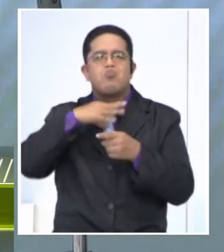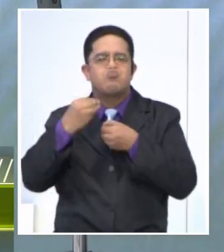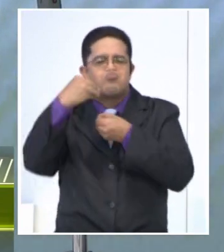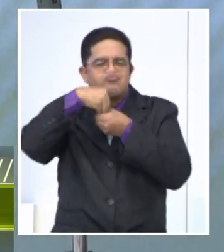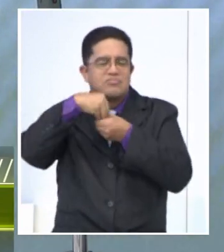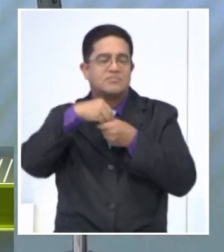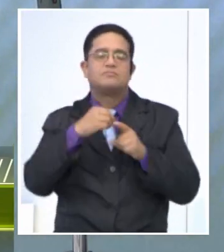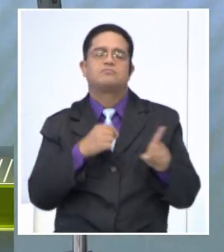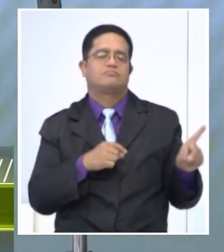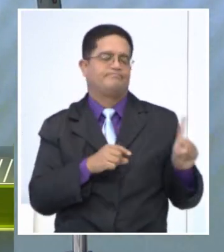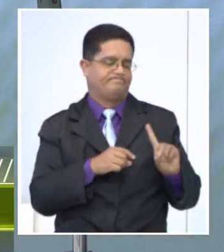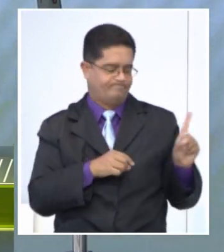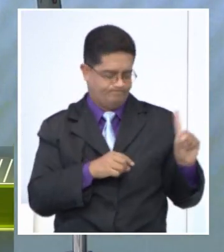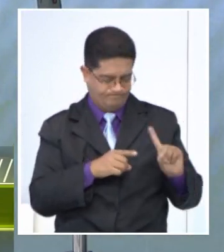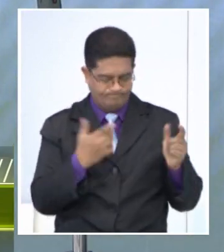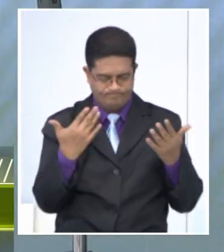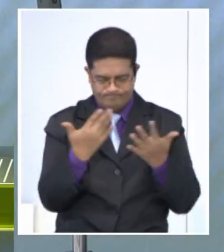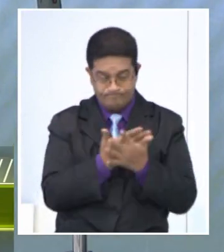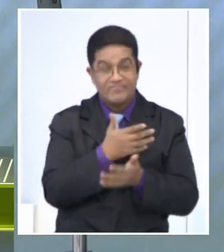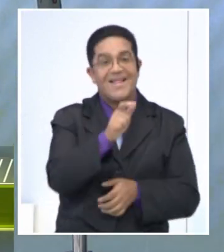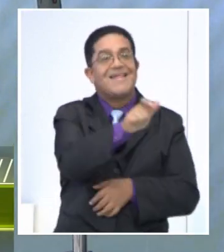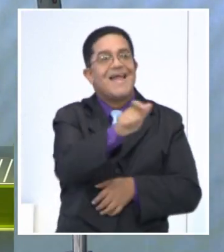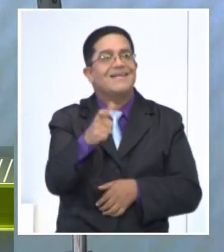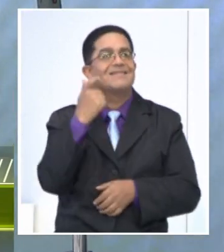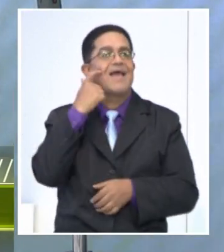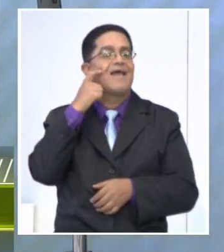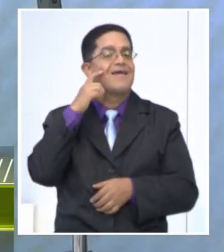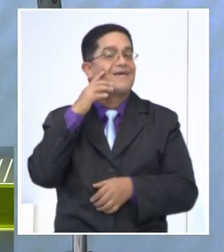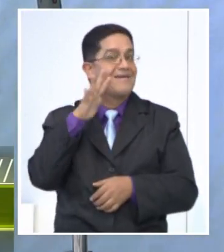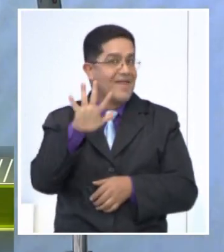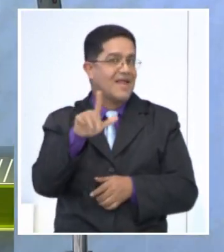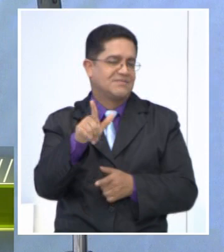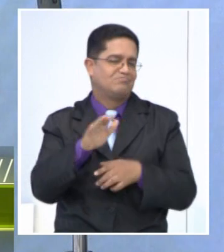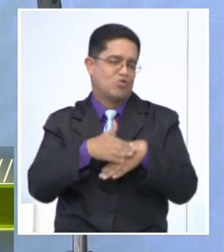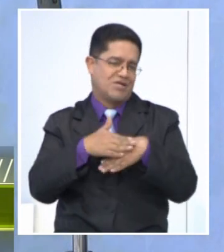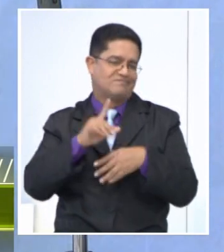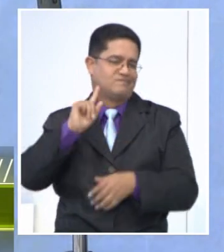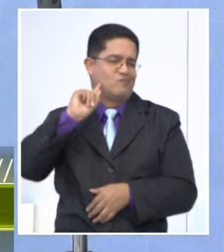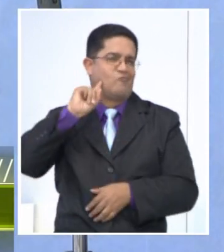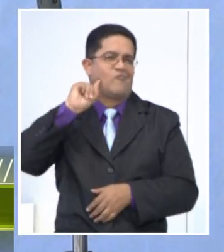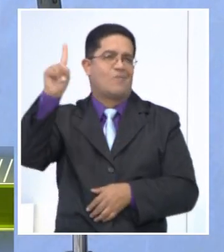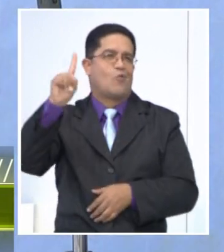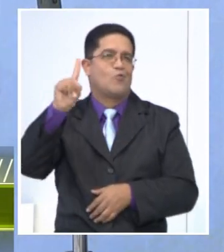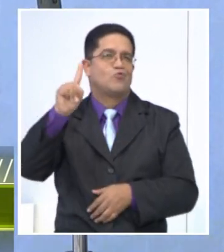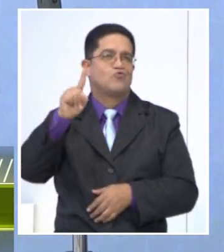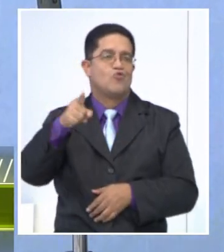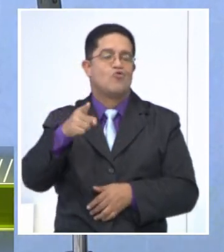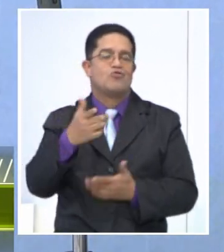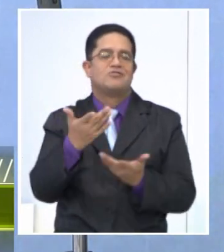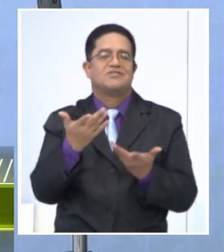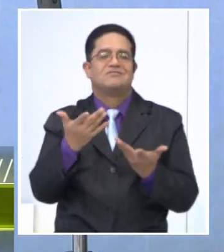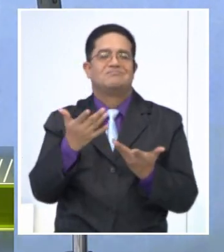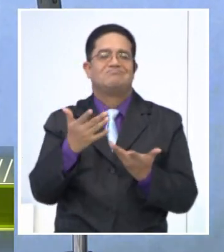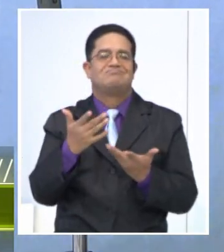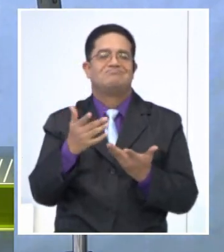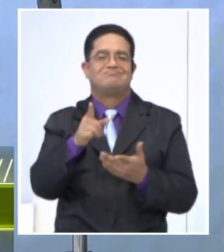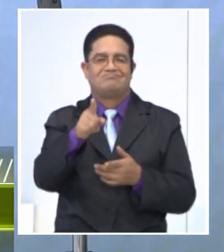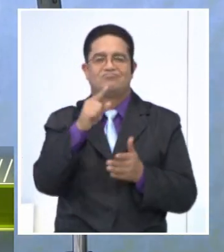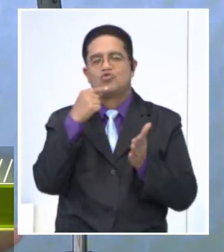decirlo porque la gente cree que como es lo más conocido, lo más popular y de hecho es el procedimiento